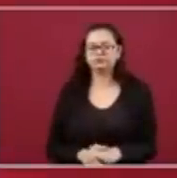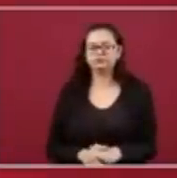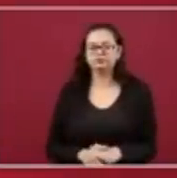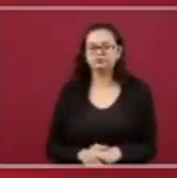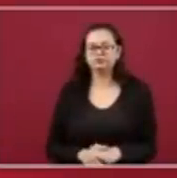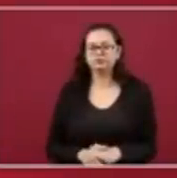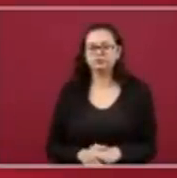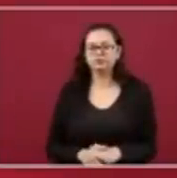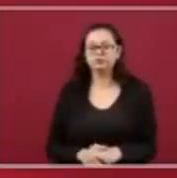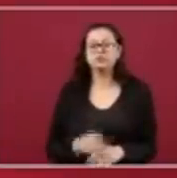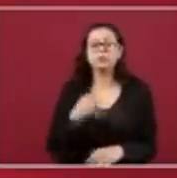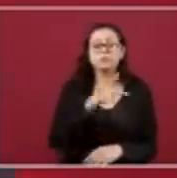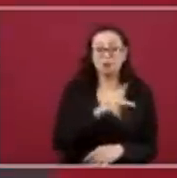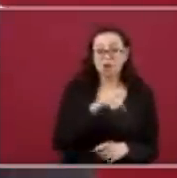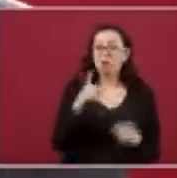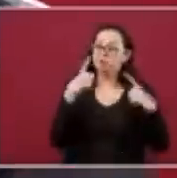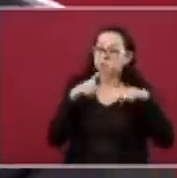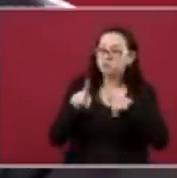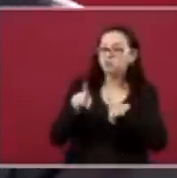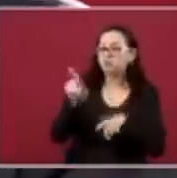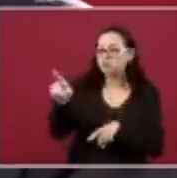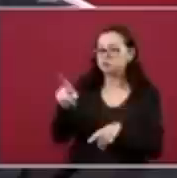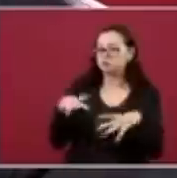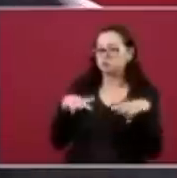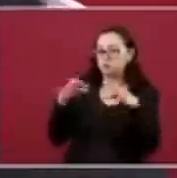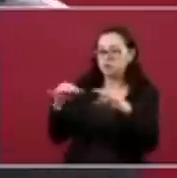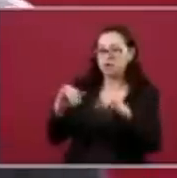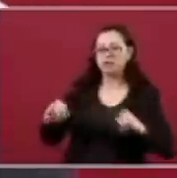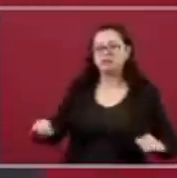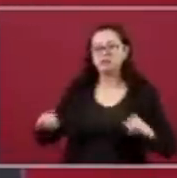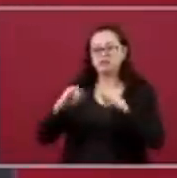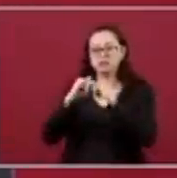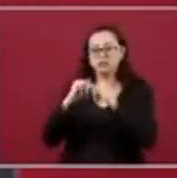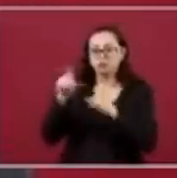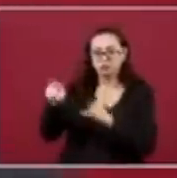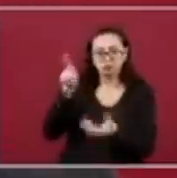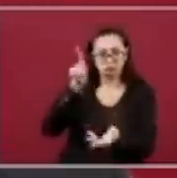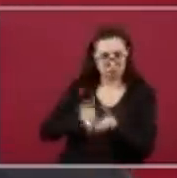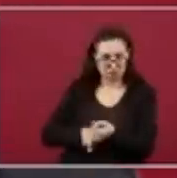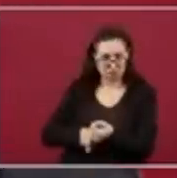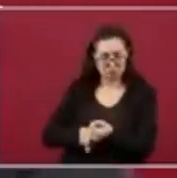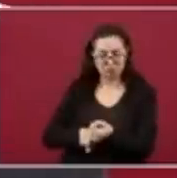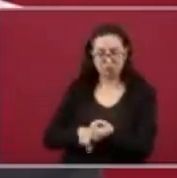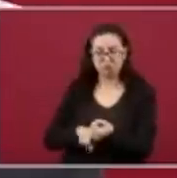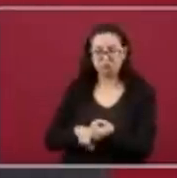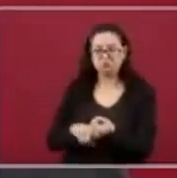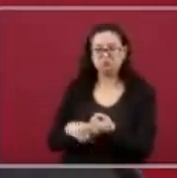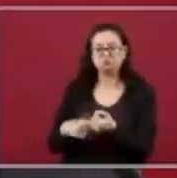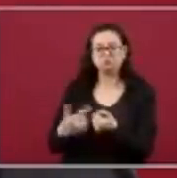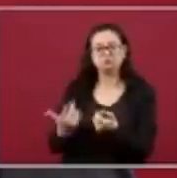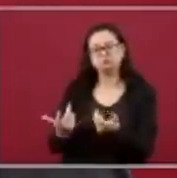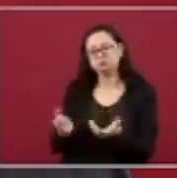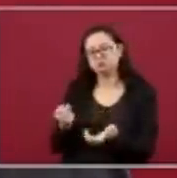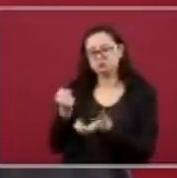Pero se creó un instituto. El instituto tiene 600,